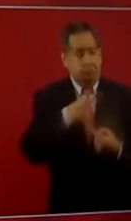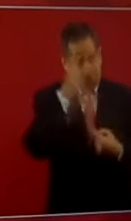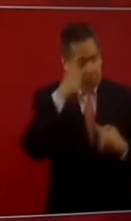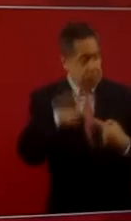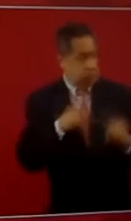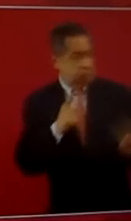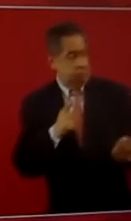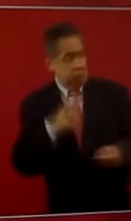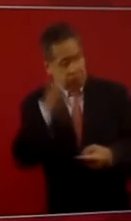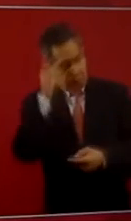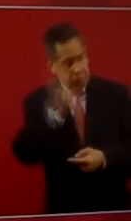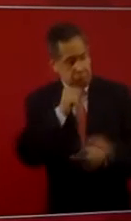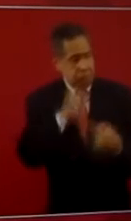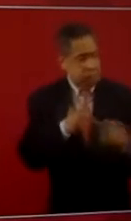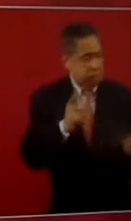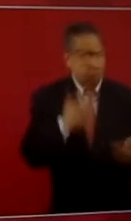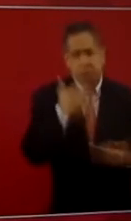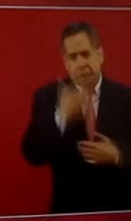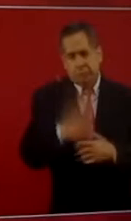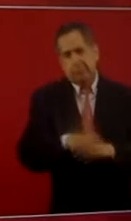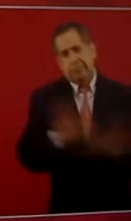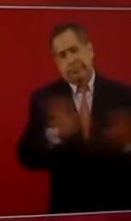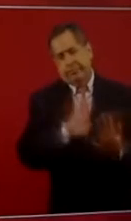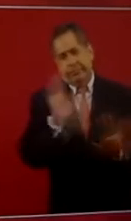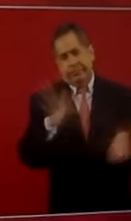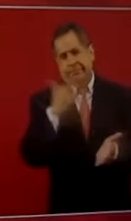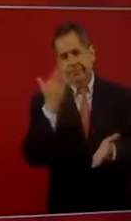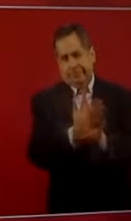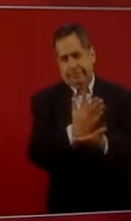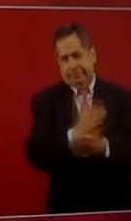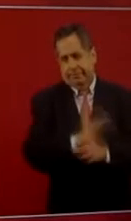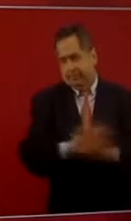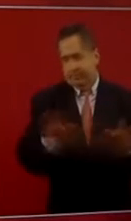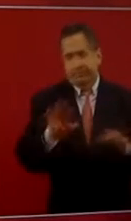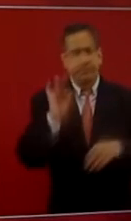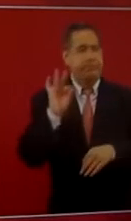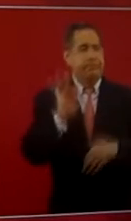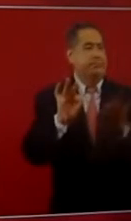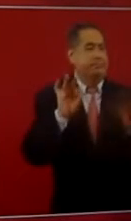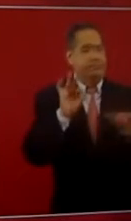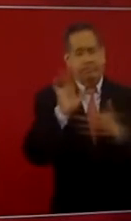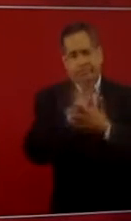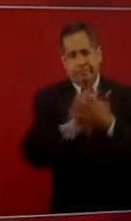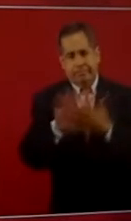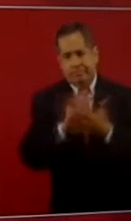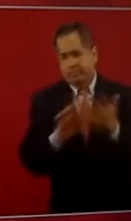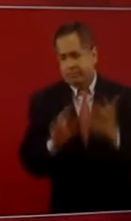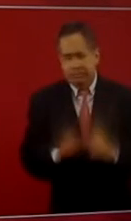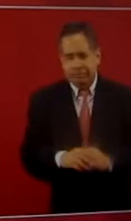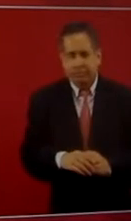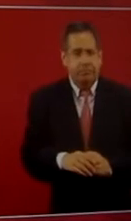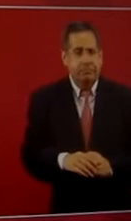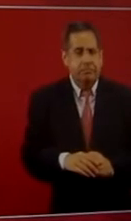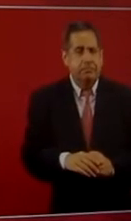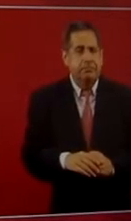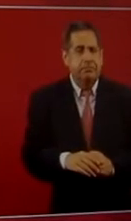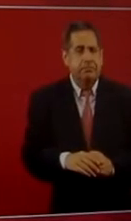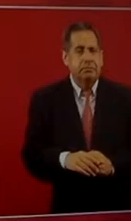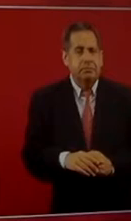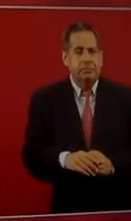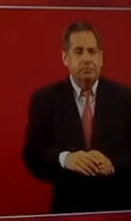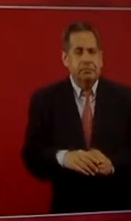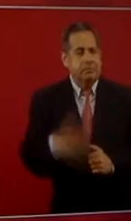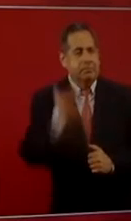de traidora a Alfredo Castillo Cervantes, ex comisionado nacional para la seguridad y desarrollo